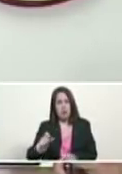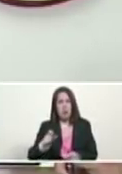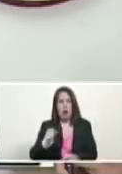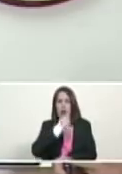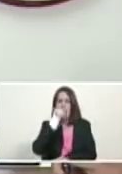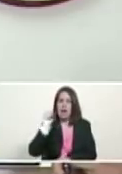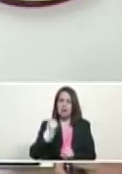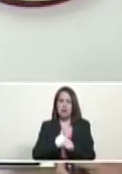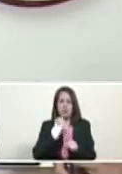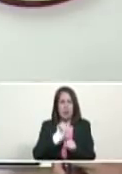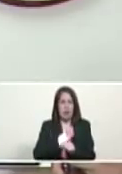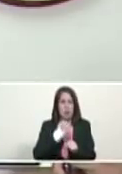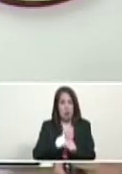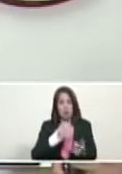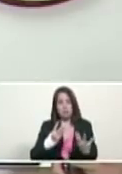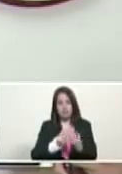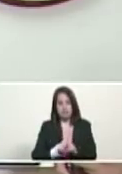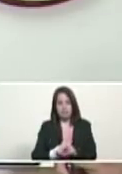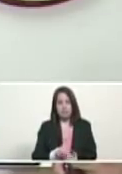cantos y labores,